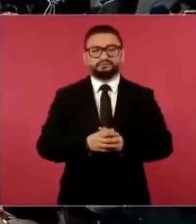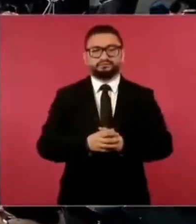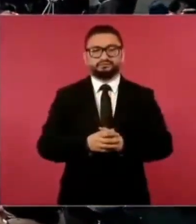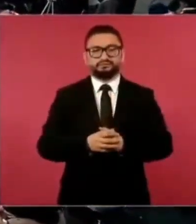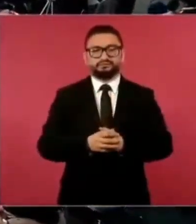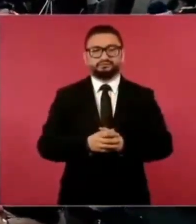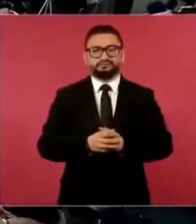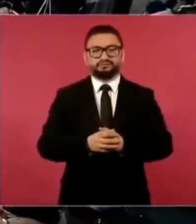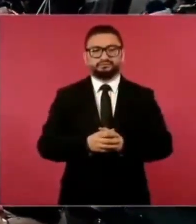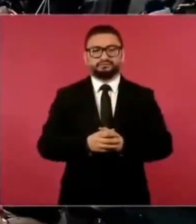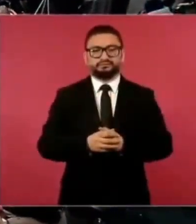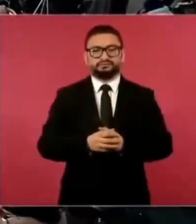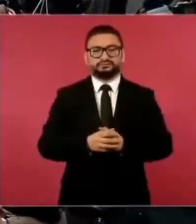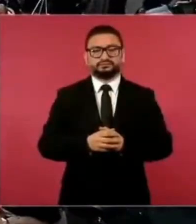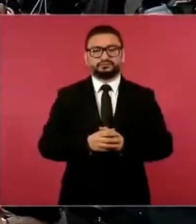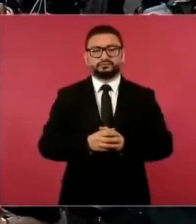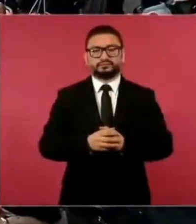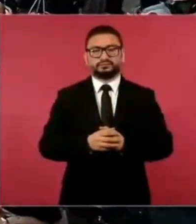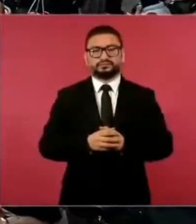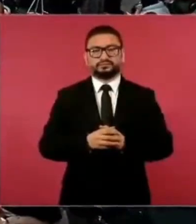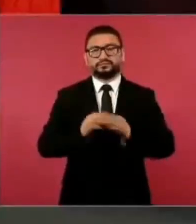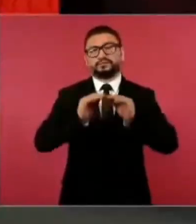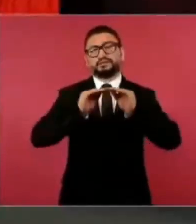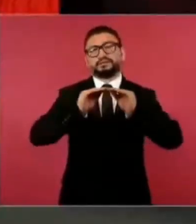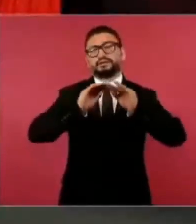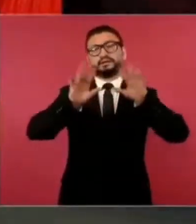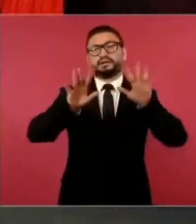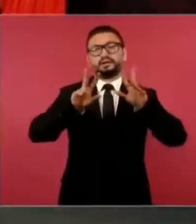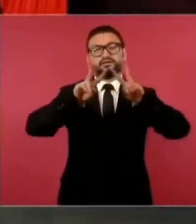Claro, para todo lo bélico,